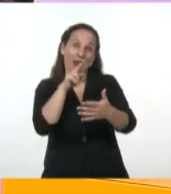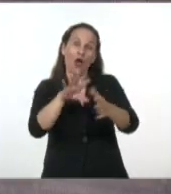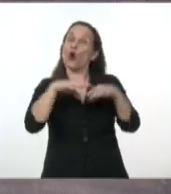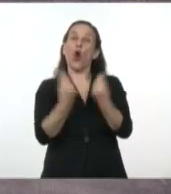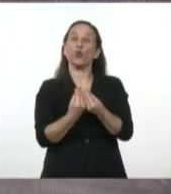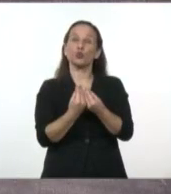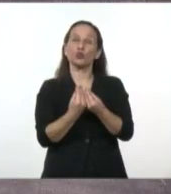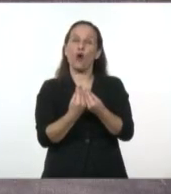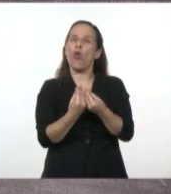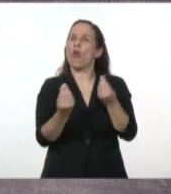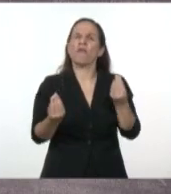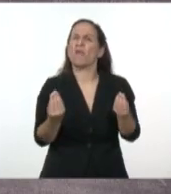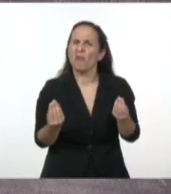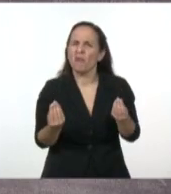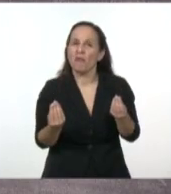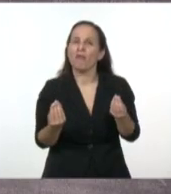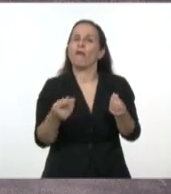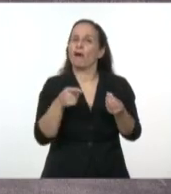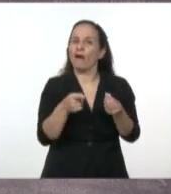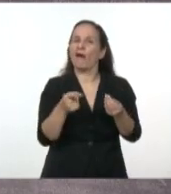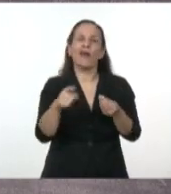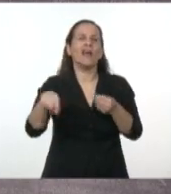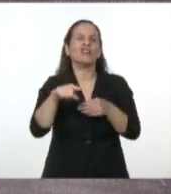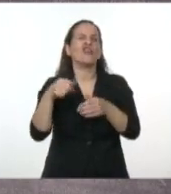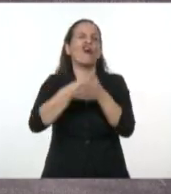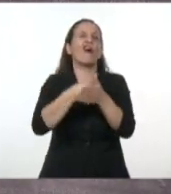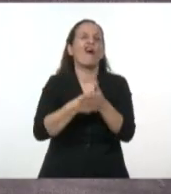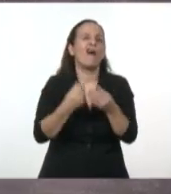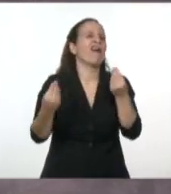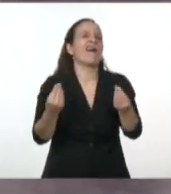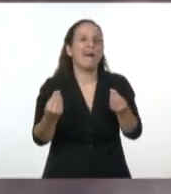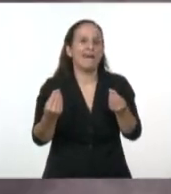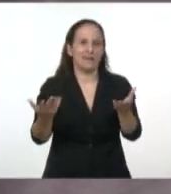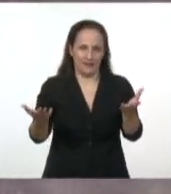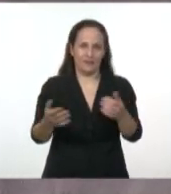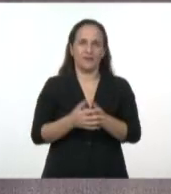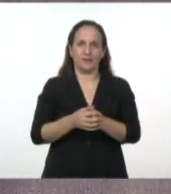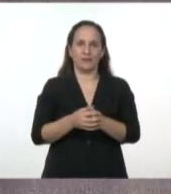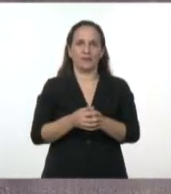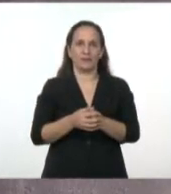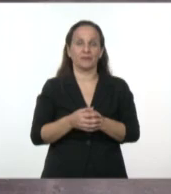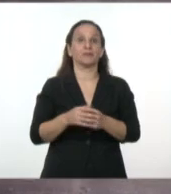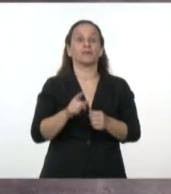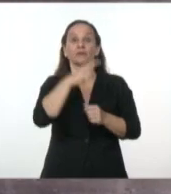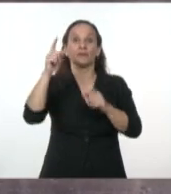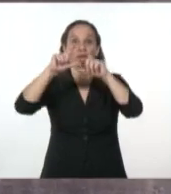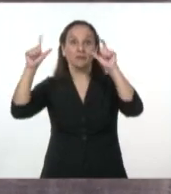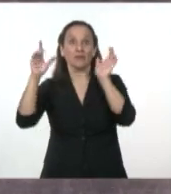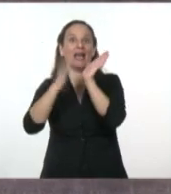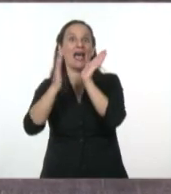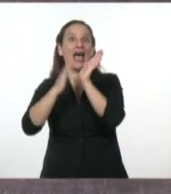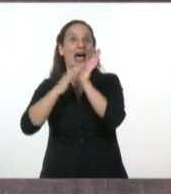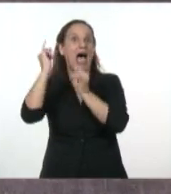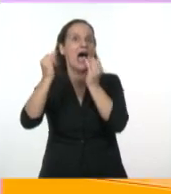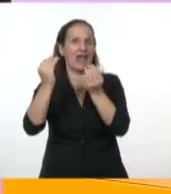es lo que están defendiendo? Ahora, vamos a ir a la parte de los argumentos. Como vos decías, no